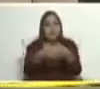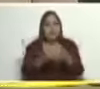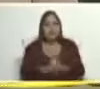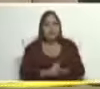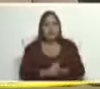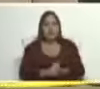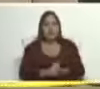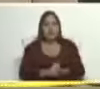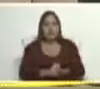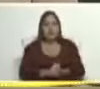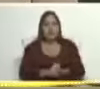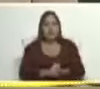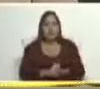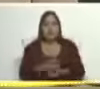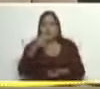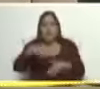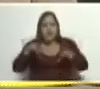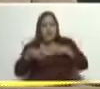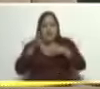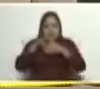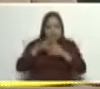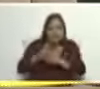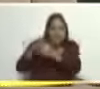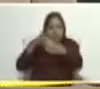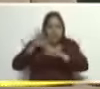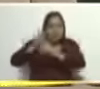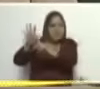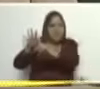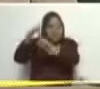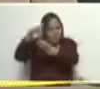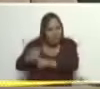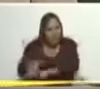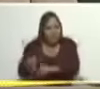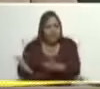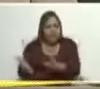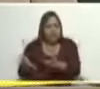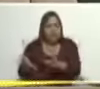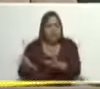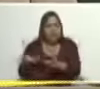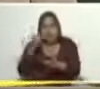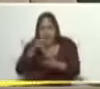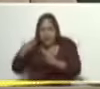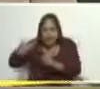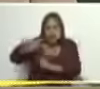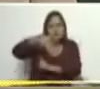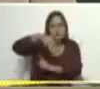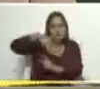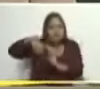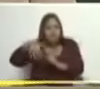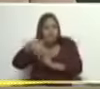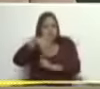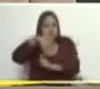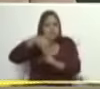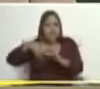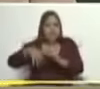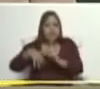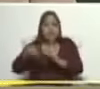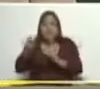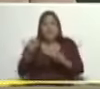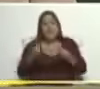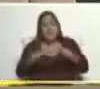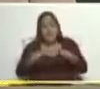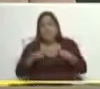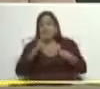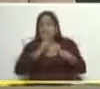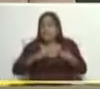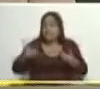con el imperialismo que está dominando, que nos da vuelta, es una vida muy difícil,